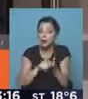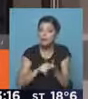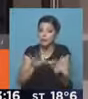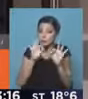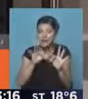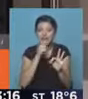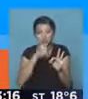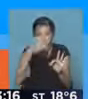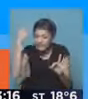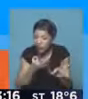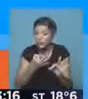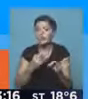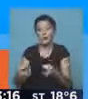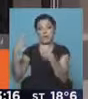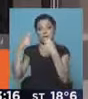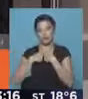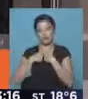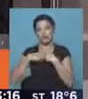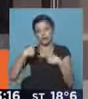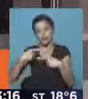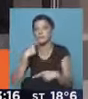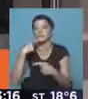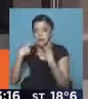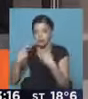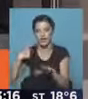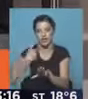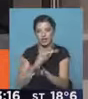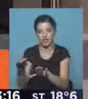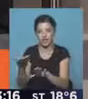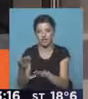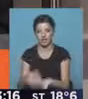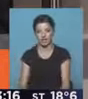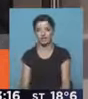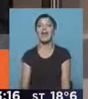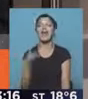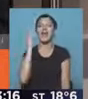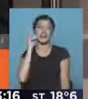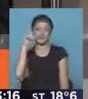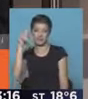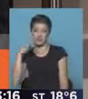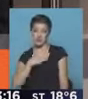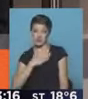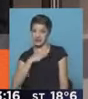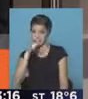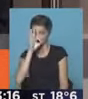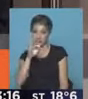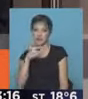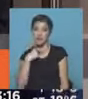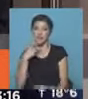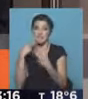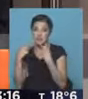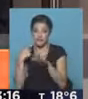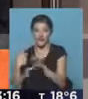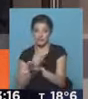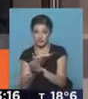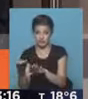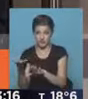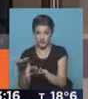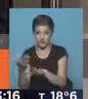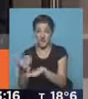estás seguro de que va a andar, hay que ir para adelante, si no, no. En Reino Unido seguro que ningún candidato va a prometer un referéndum antes, digamos, de